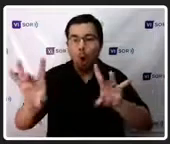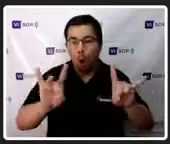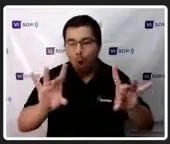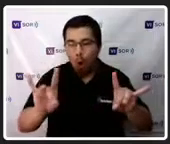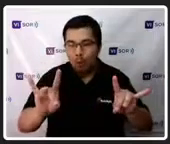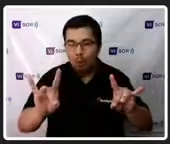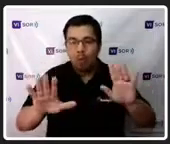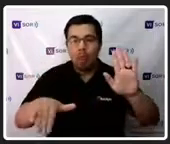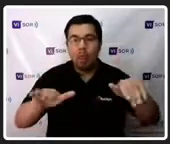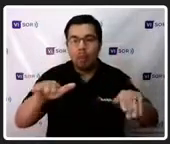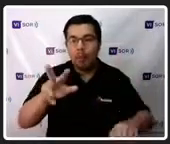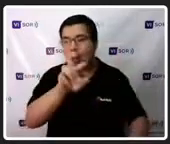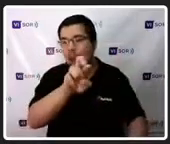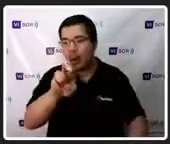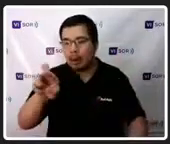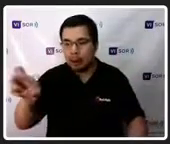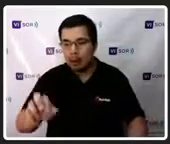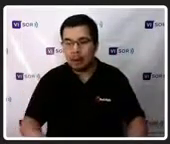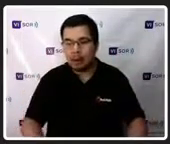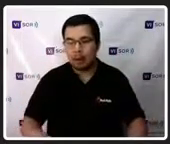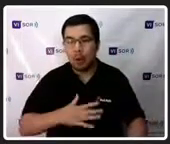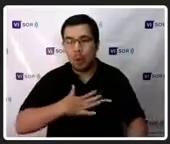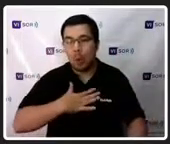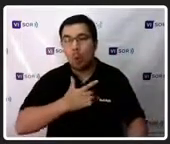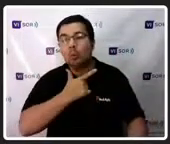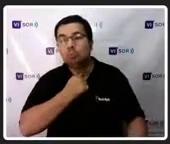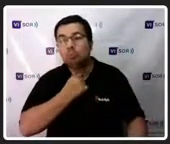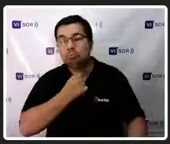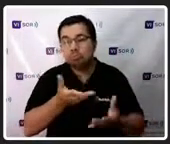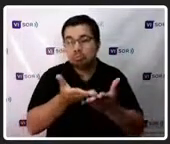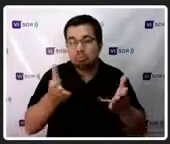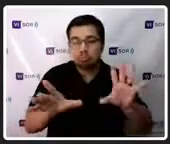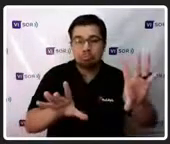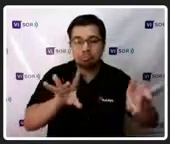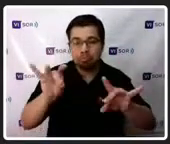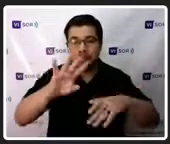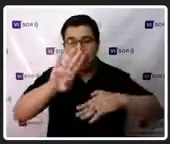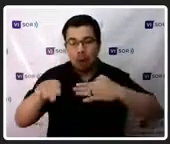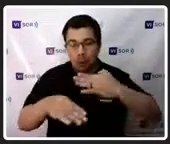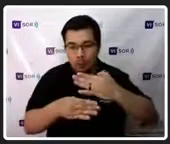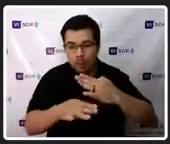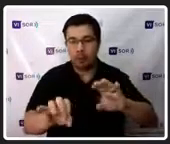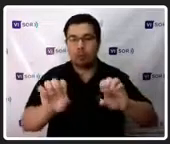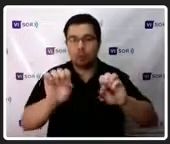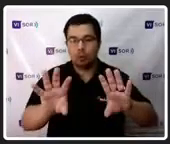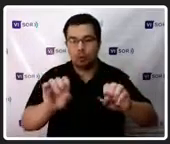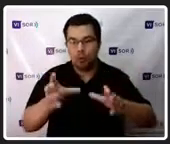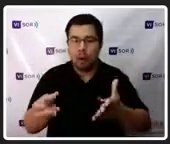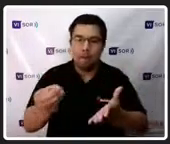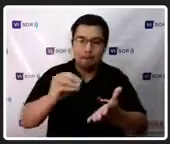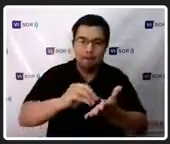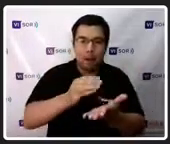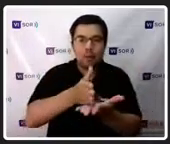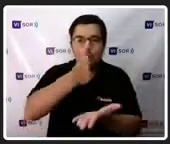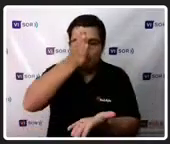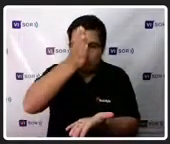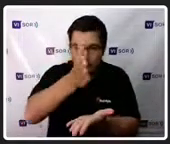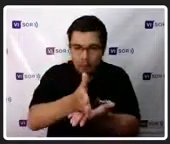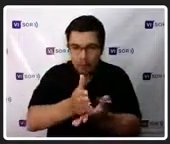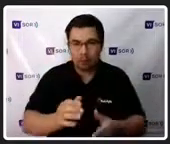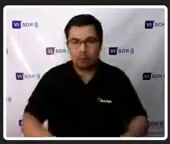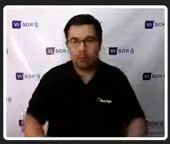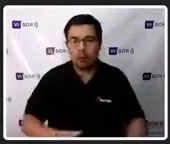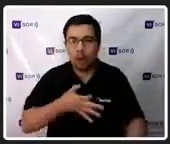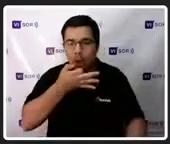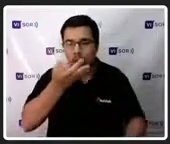intereses para poder complementar su formación. ¿No es cierto?, más obligatoria, que es la que mandata la malla,